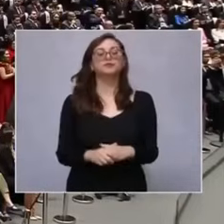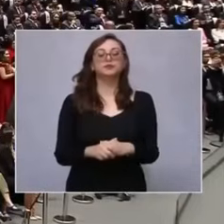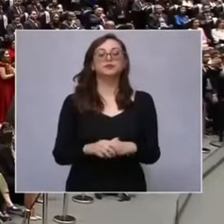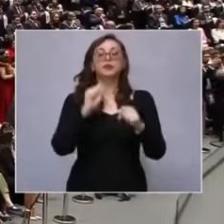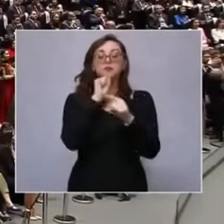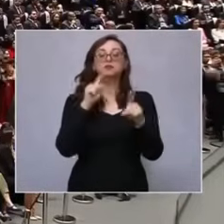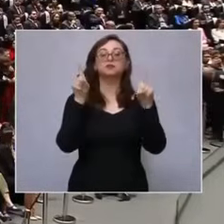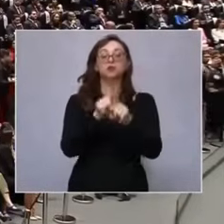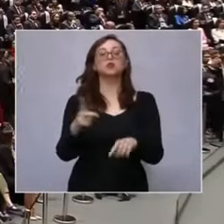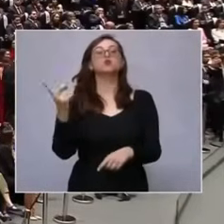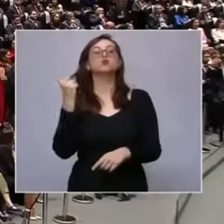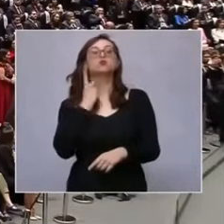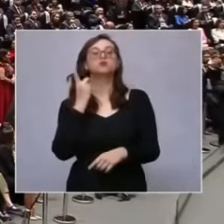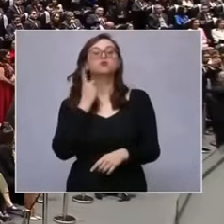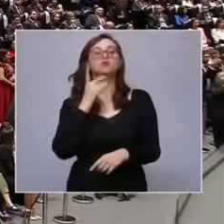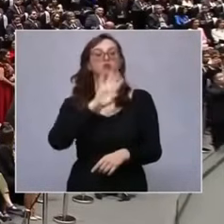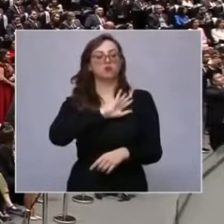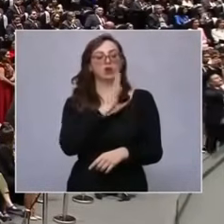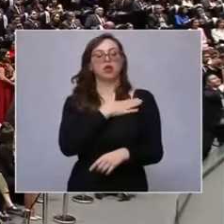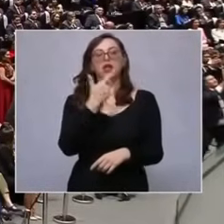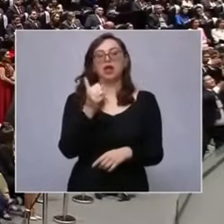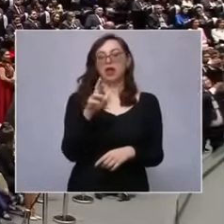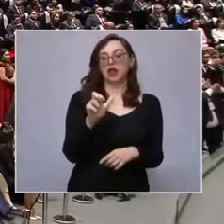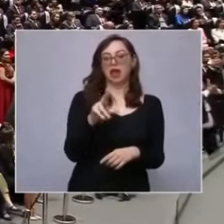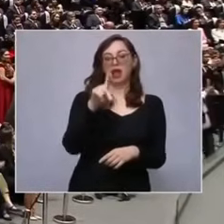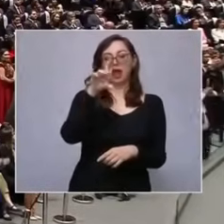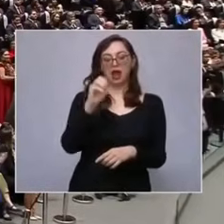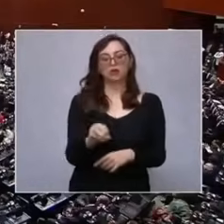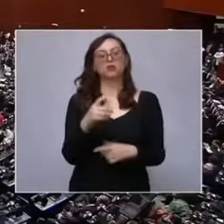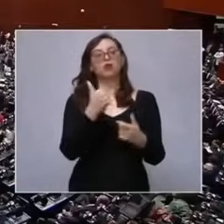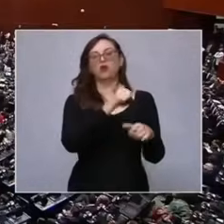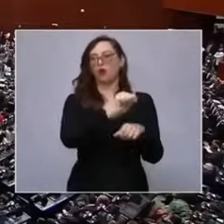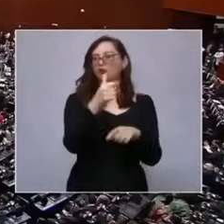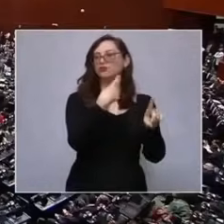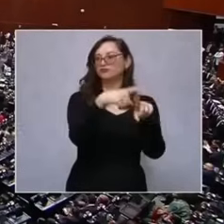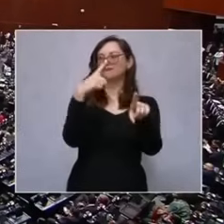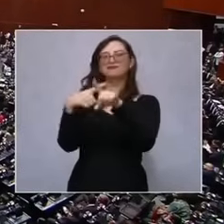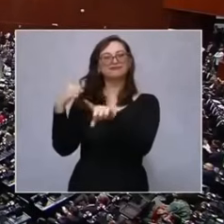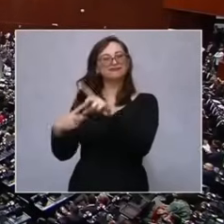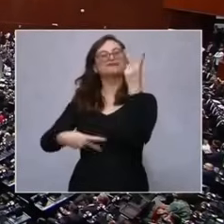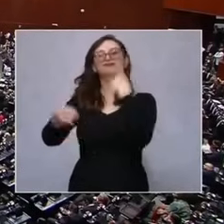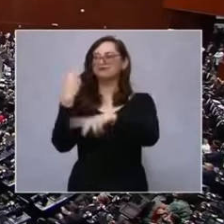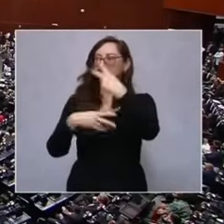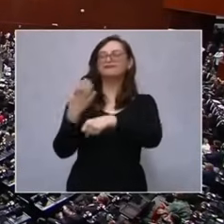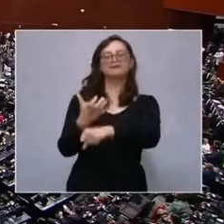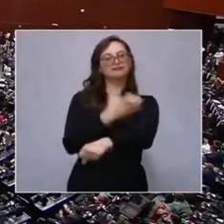Y a los diputados españoles, Gerardo Pizarro y muchos otros. ¿Hay diputados otros que españoles?